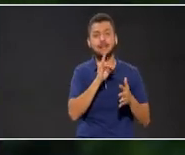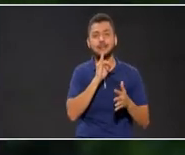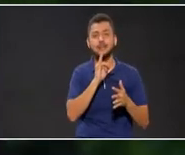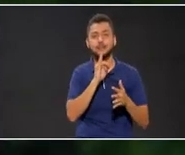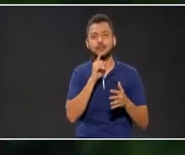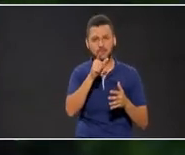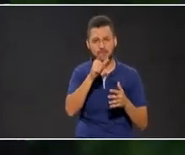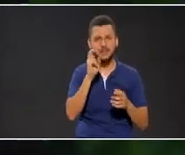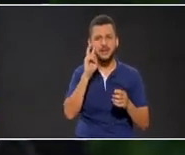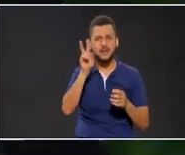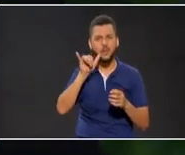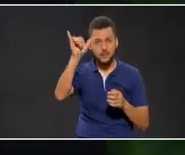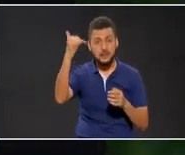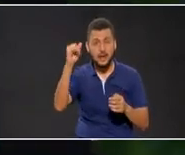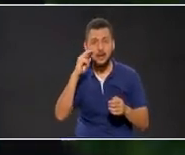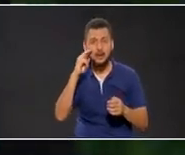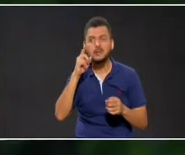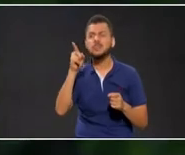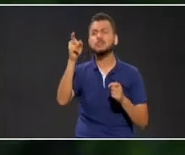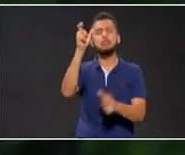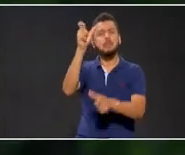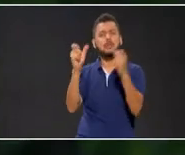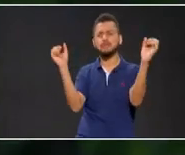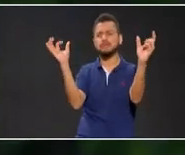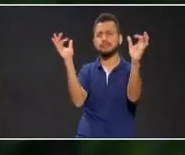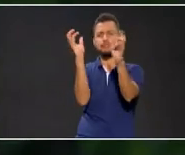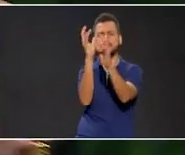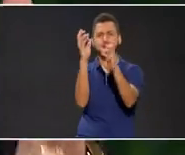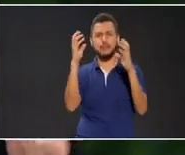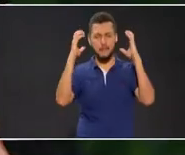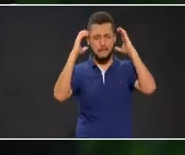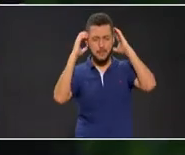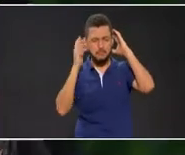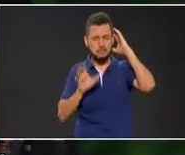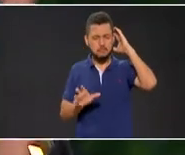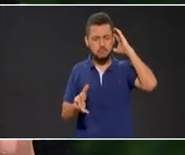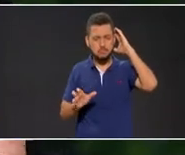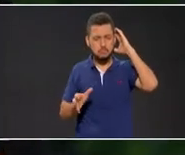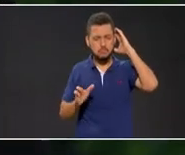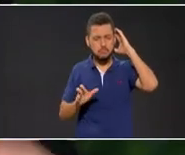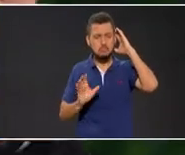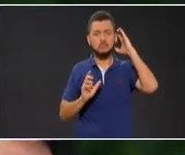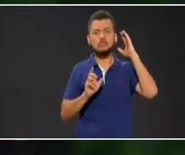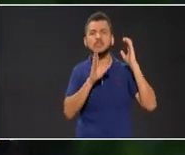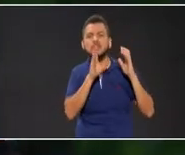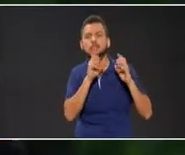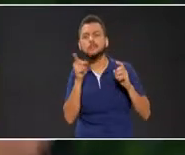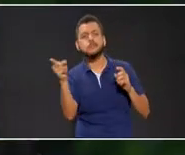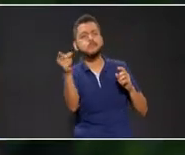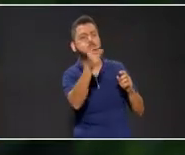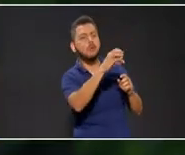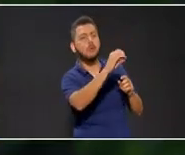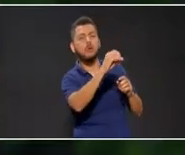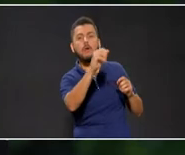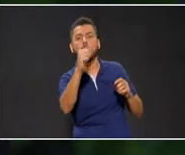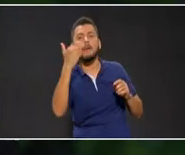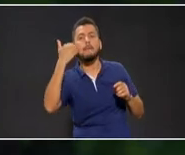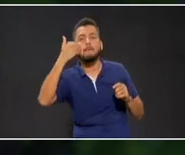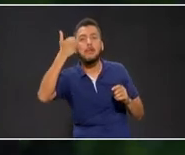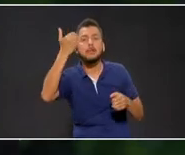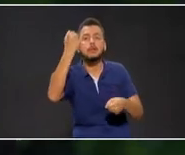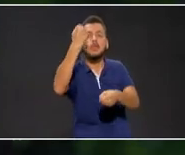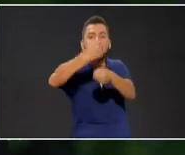empacando y les pagan un salario cuando vas a va a público cuando vas a cualquier lugar vez adultos mayores trabajando quiero ver a mis adultos mayores en la ciudad